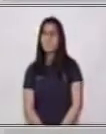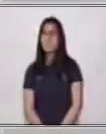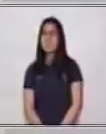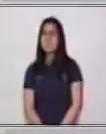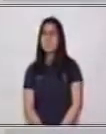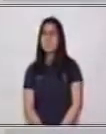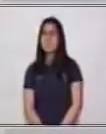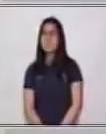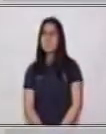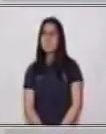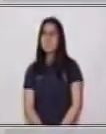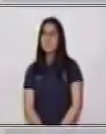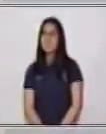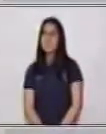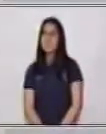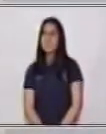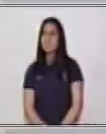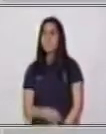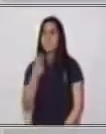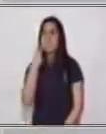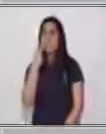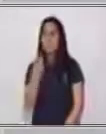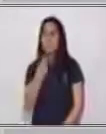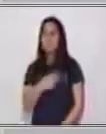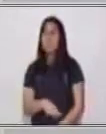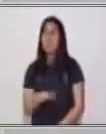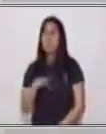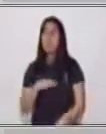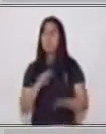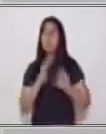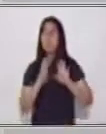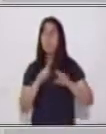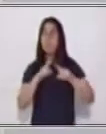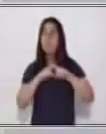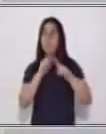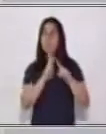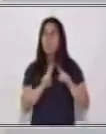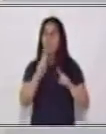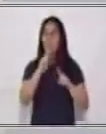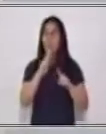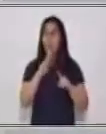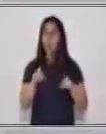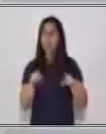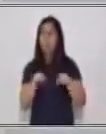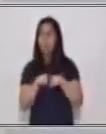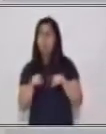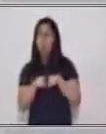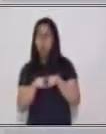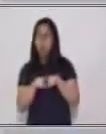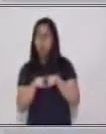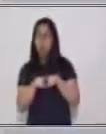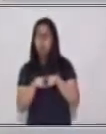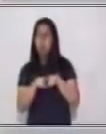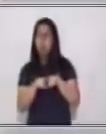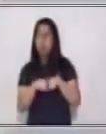36x, siguiendo la fórmula general, igual a 0.